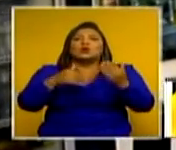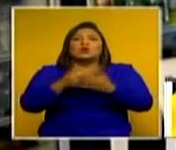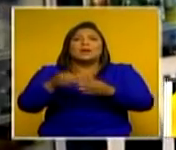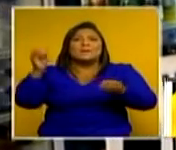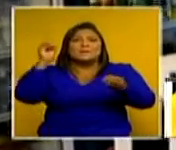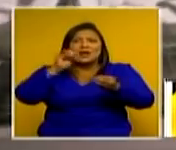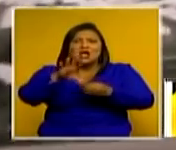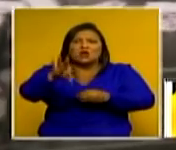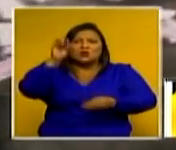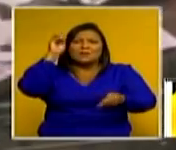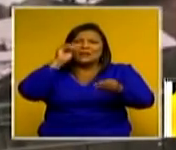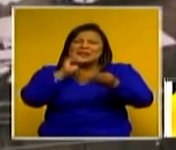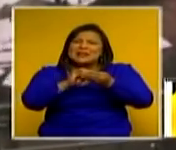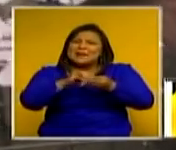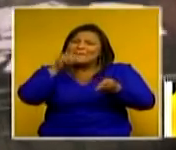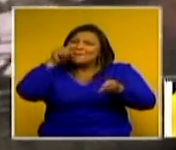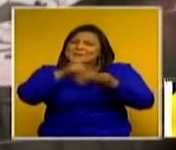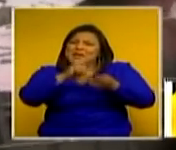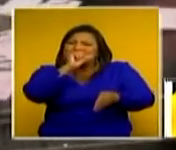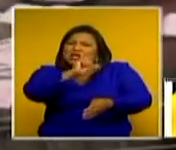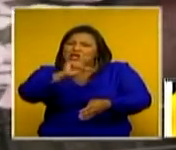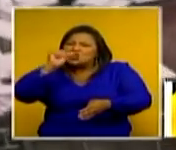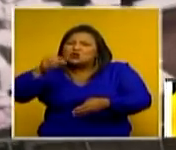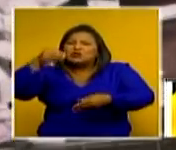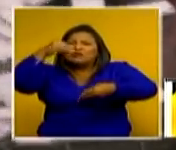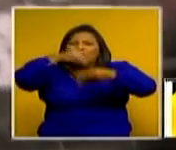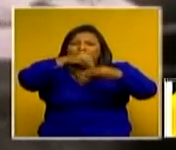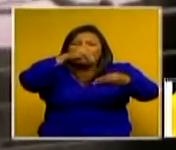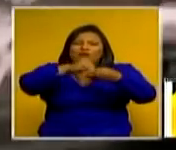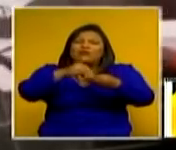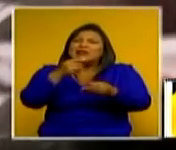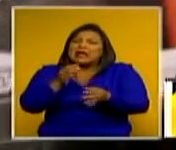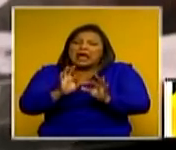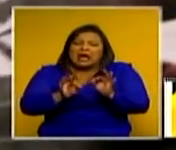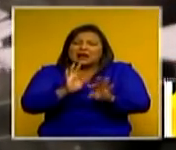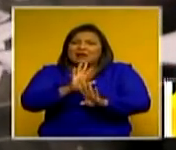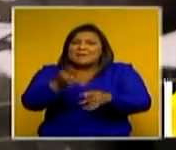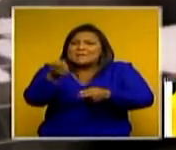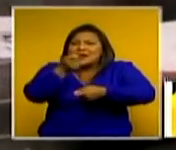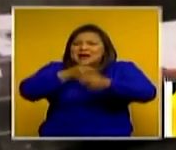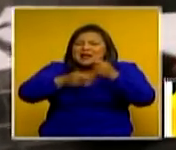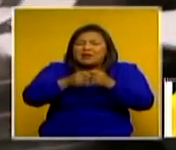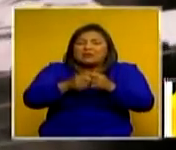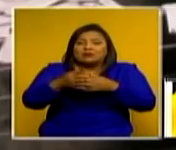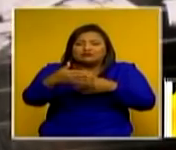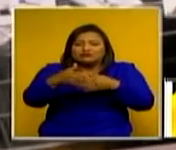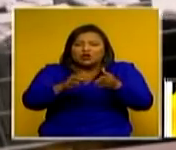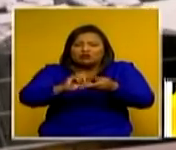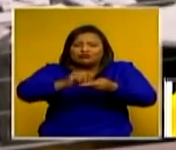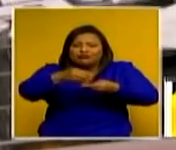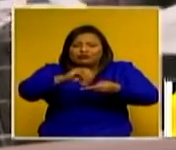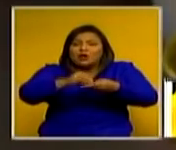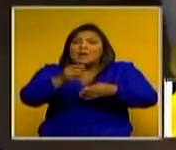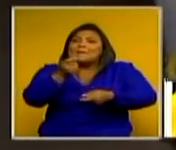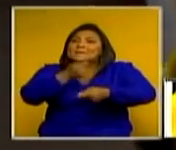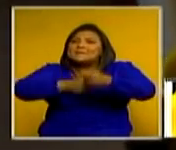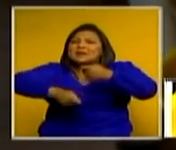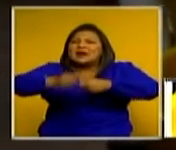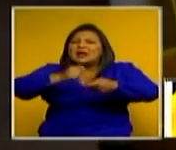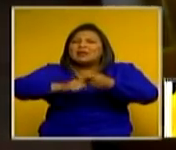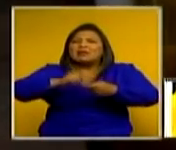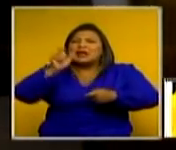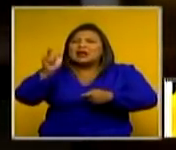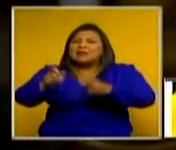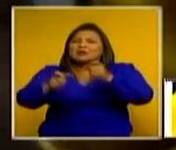mil dosis de base de cocaína separadas en fundidas lista para su venta también se hallaron cajas de papelillos que se vendían a los